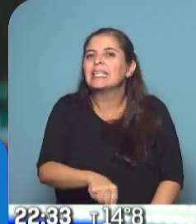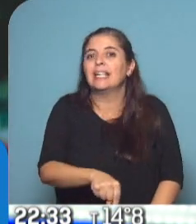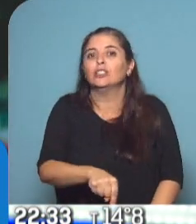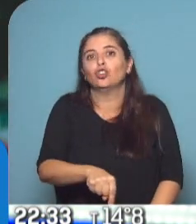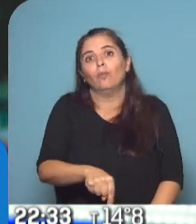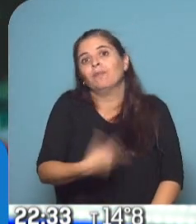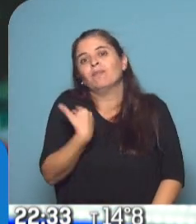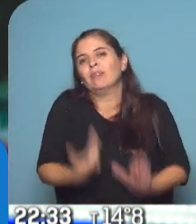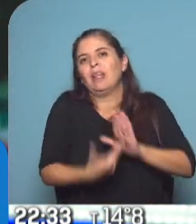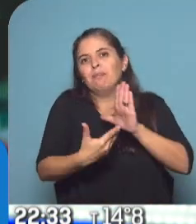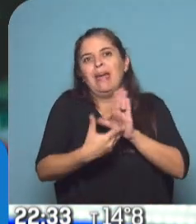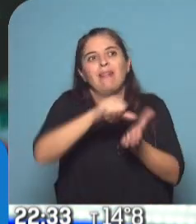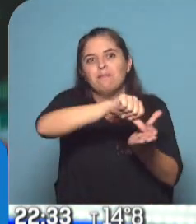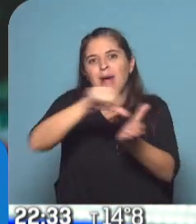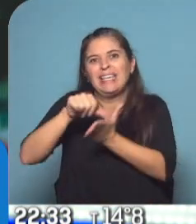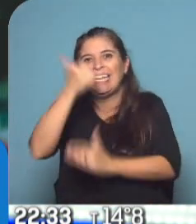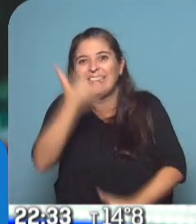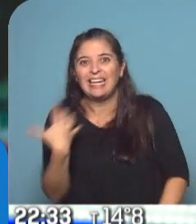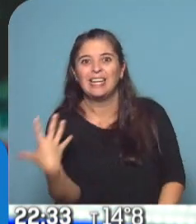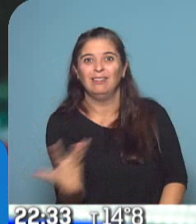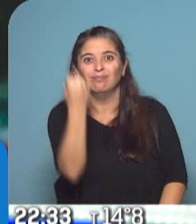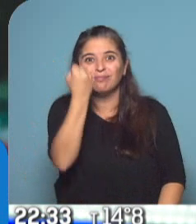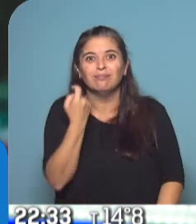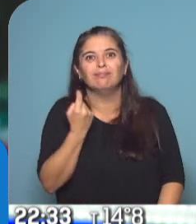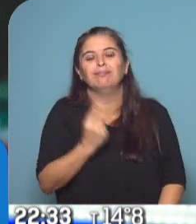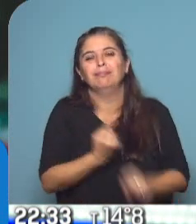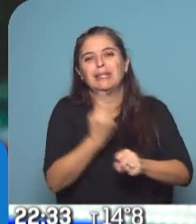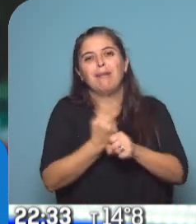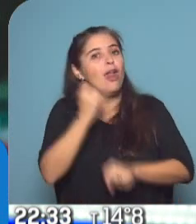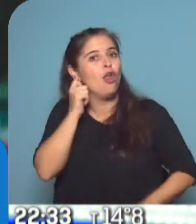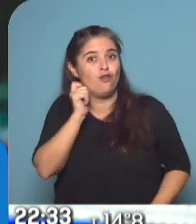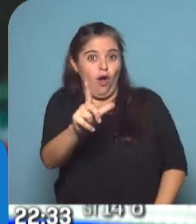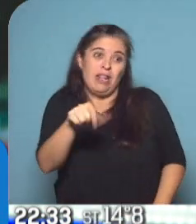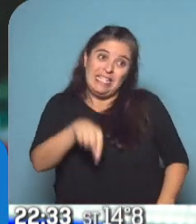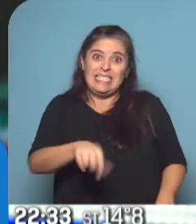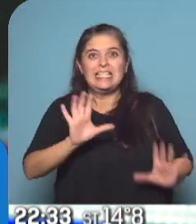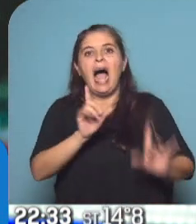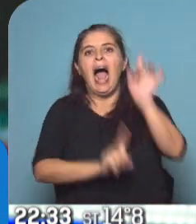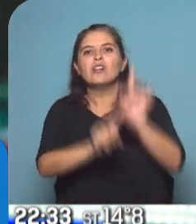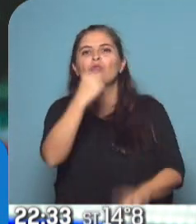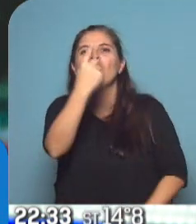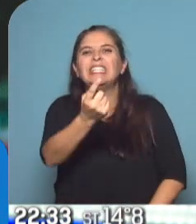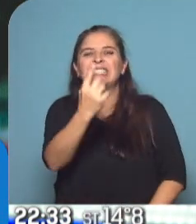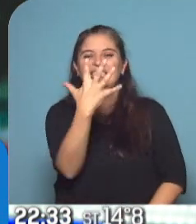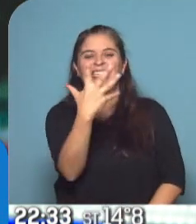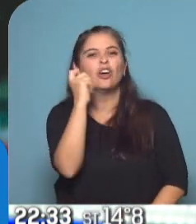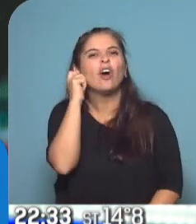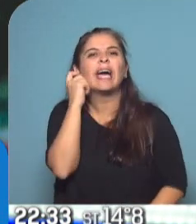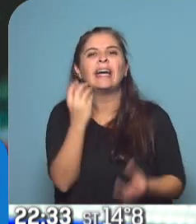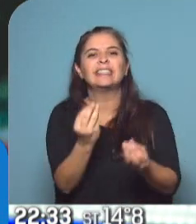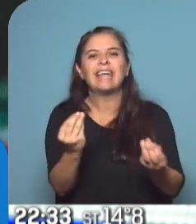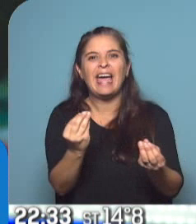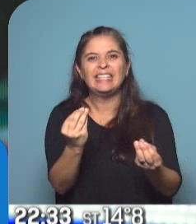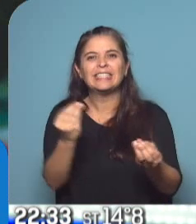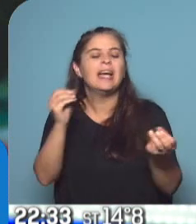esa tecnología entonces me parece que si hay autores que dicen que el 5 g es el sistema nervioso central de la economía del